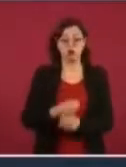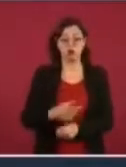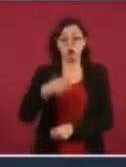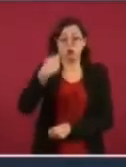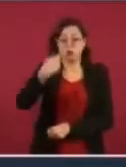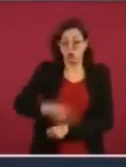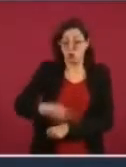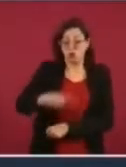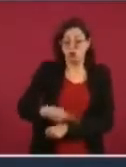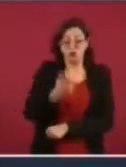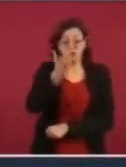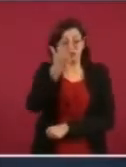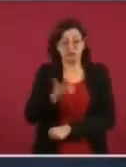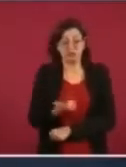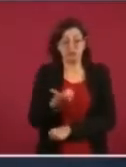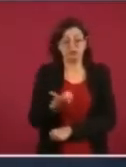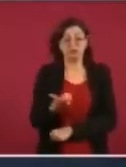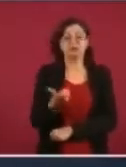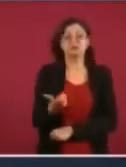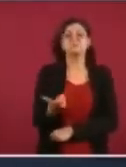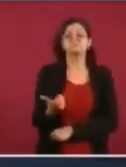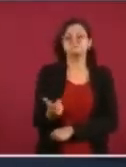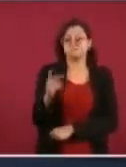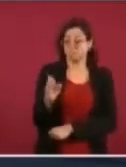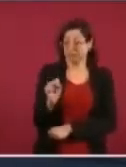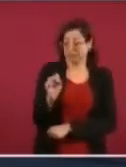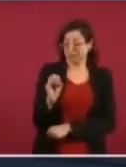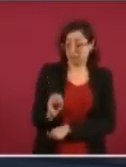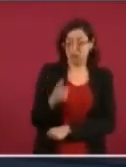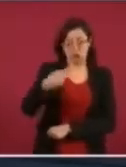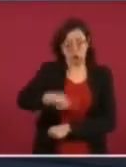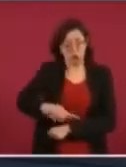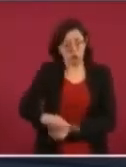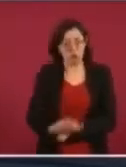moneda, el peso se ha fortalecido